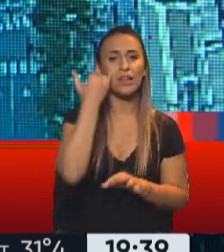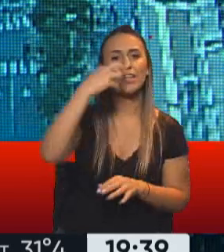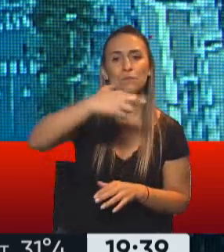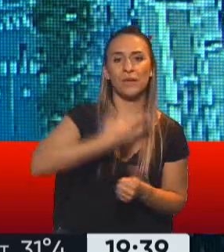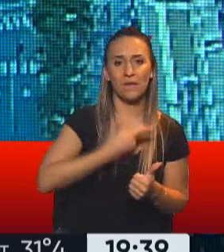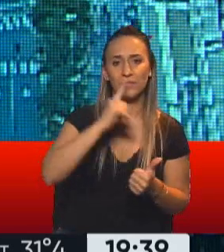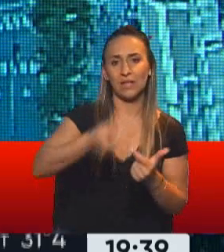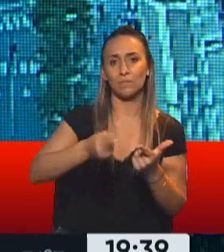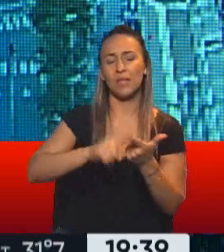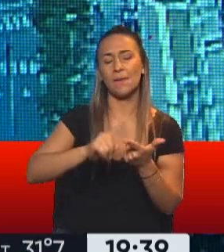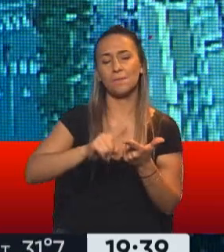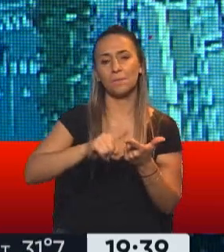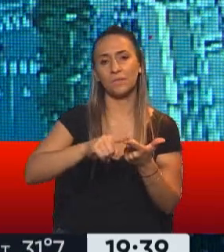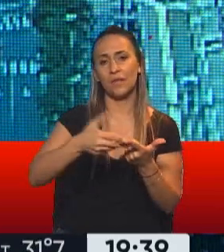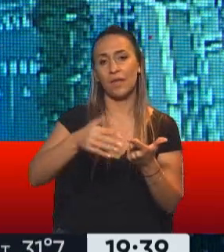con varios